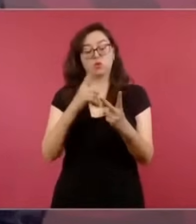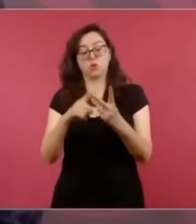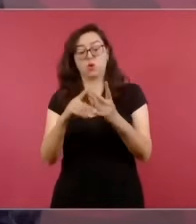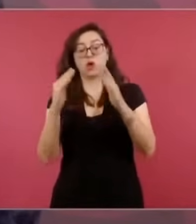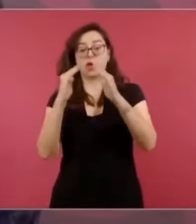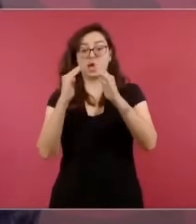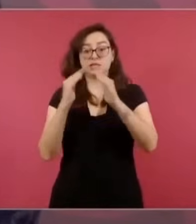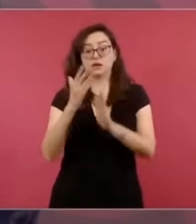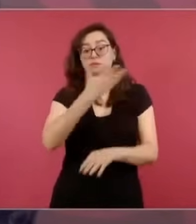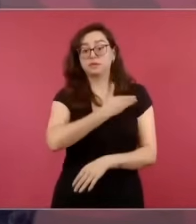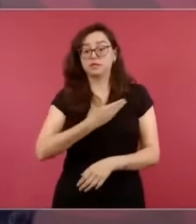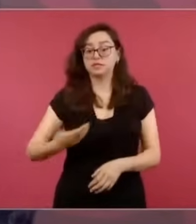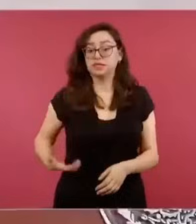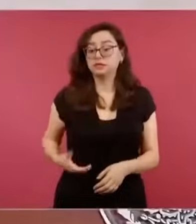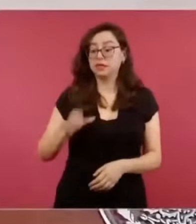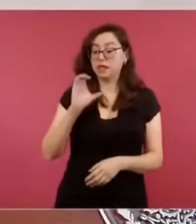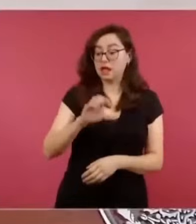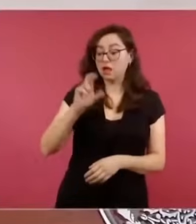Cancún,